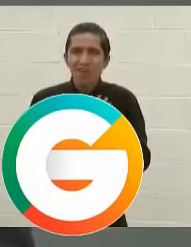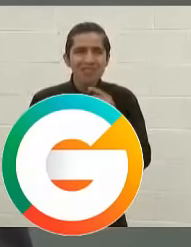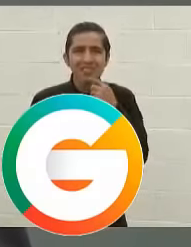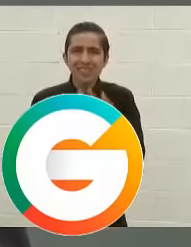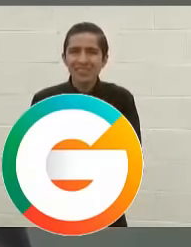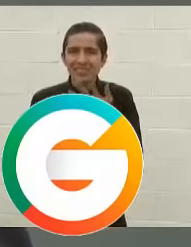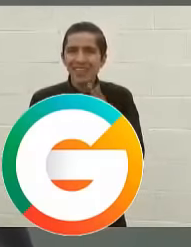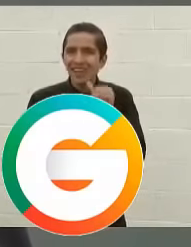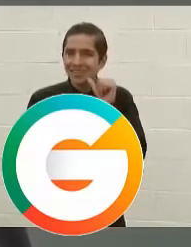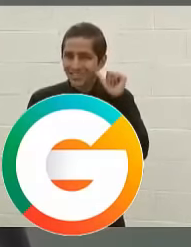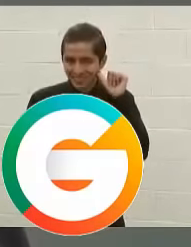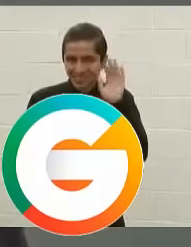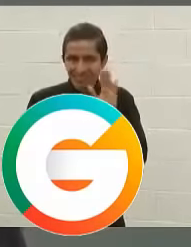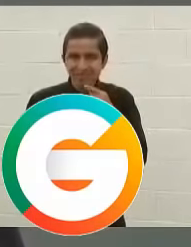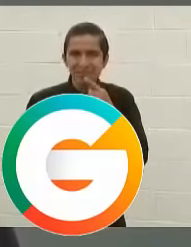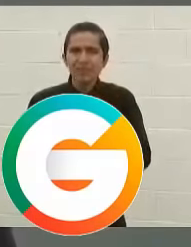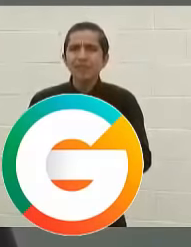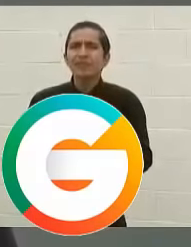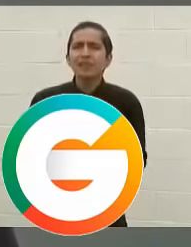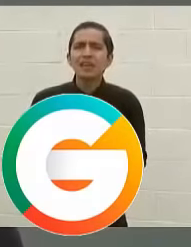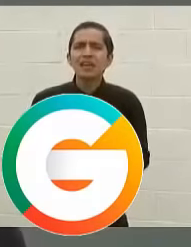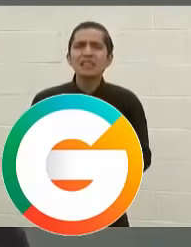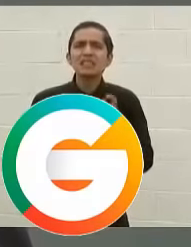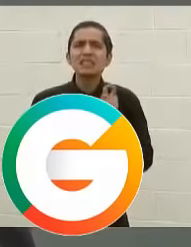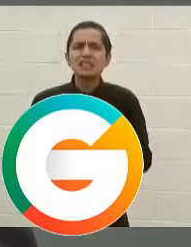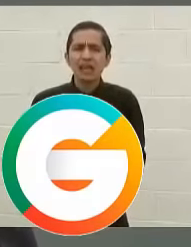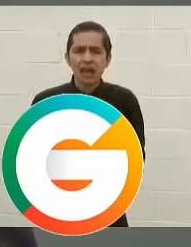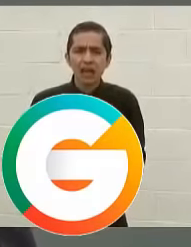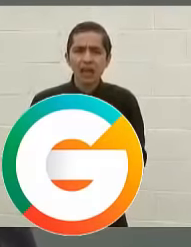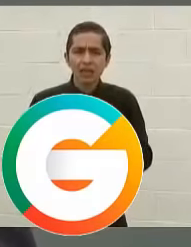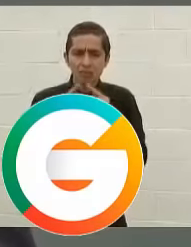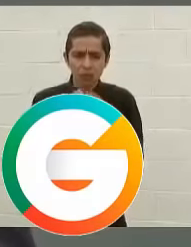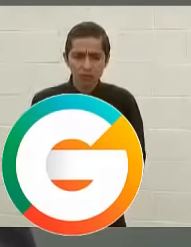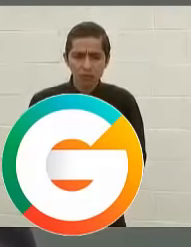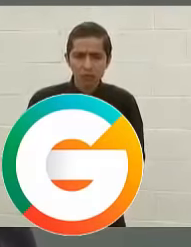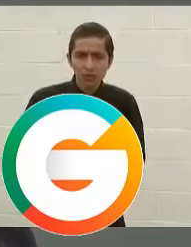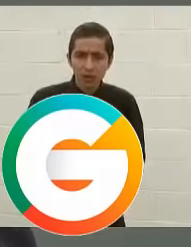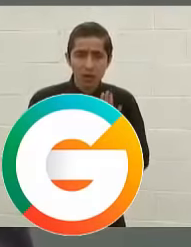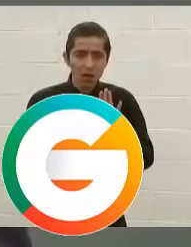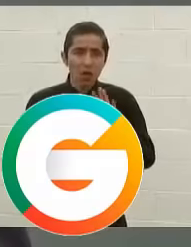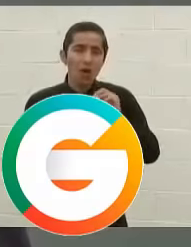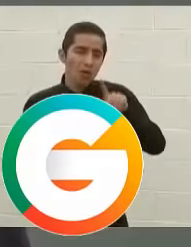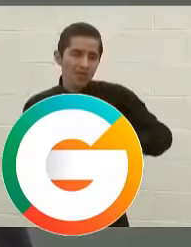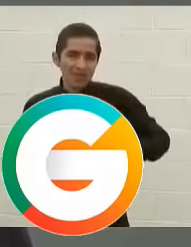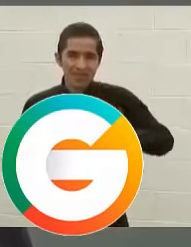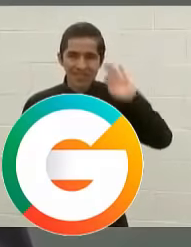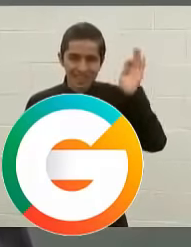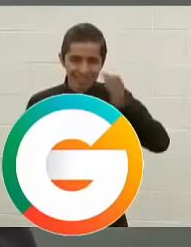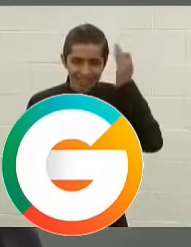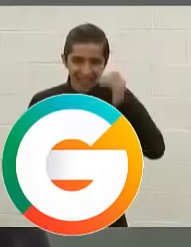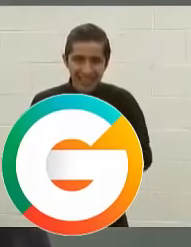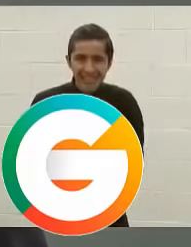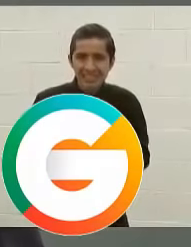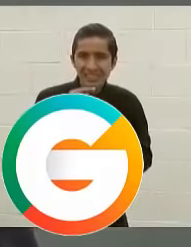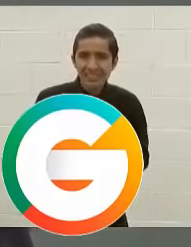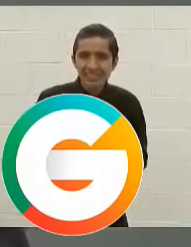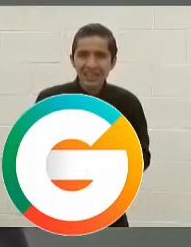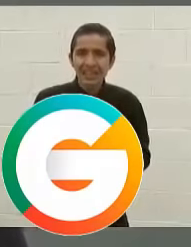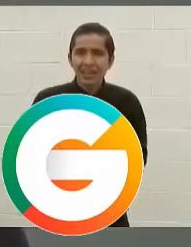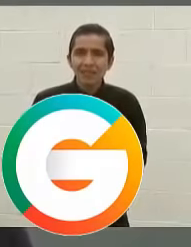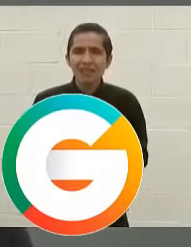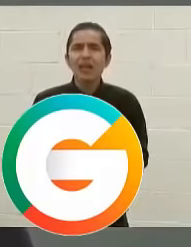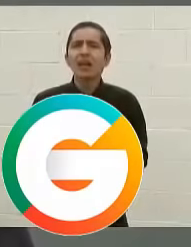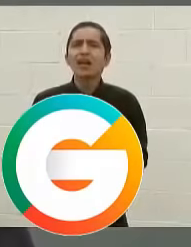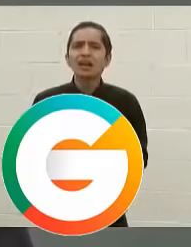decía ayer, que la inteligencia del gobierno federal, aunada a las